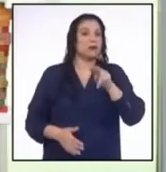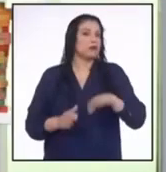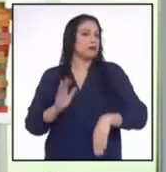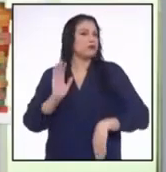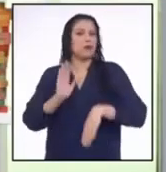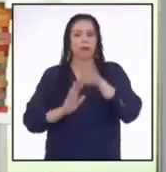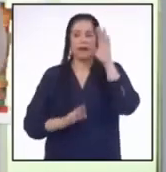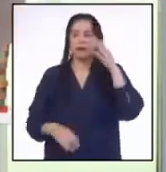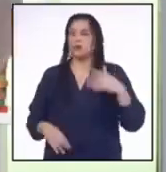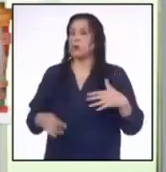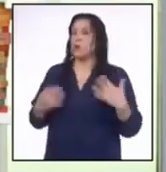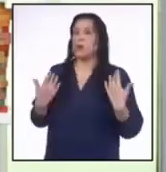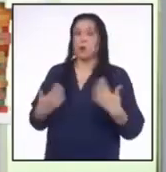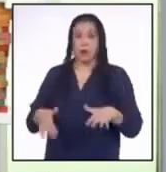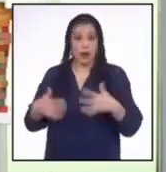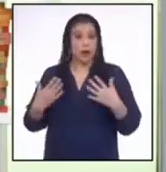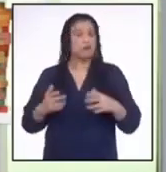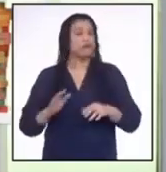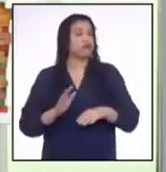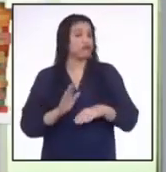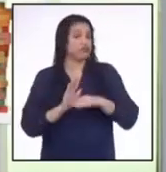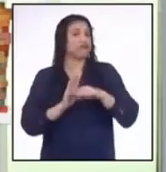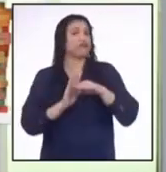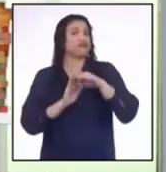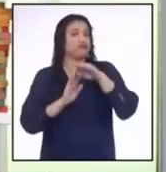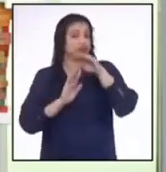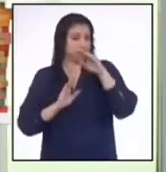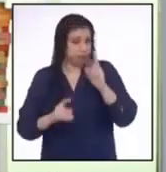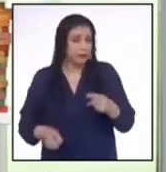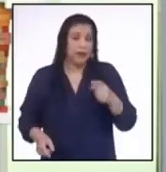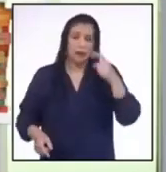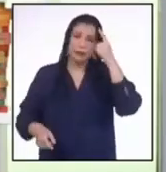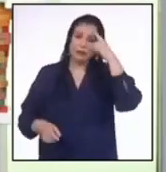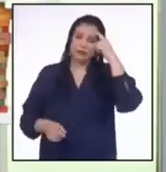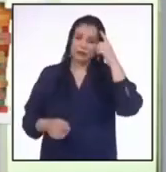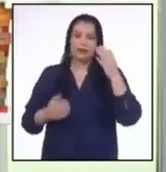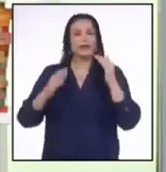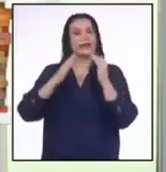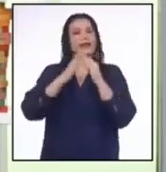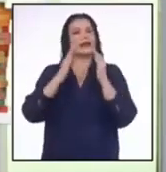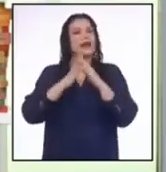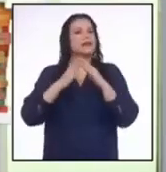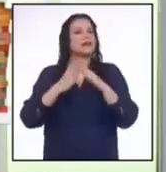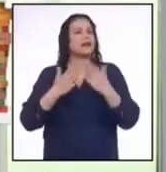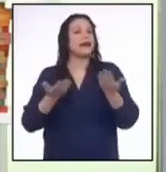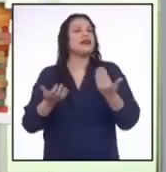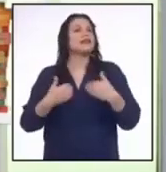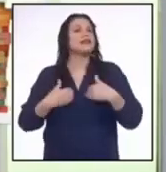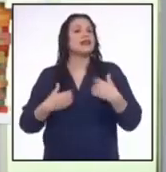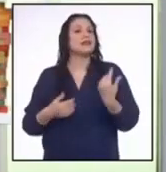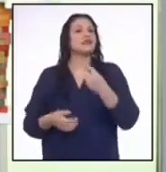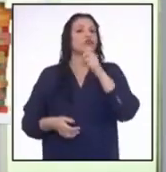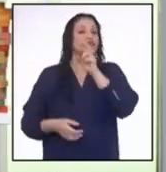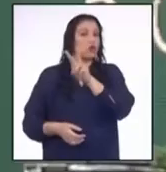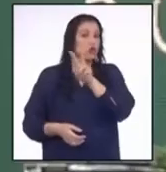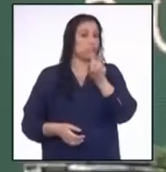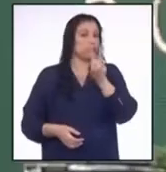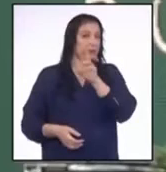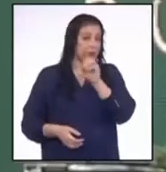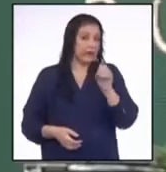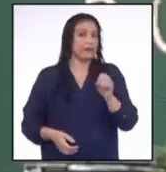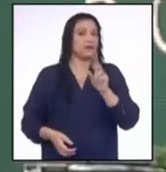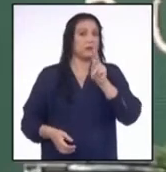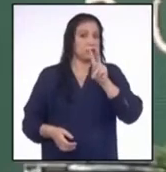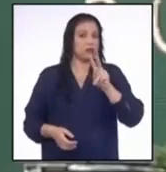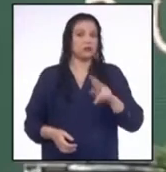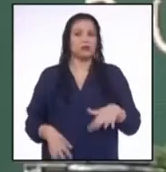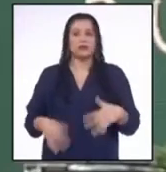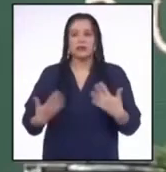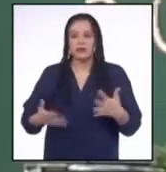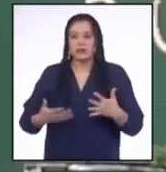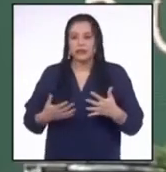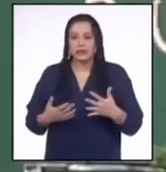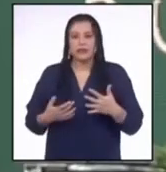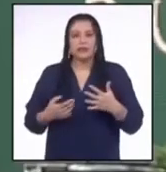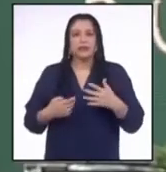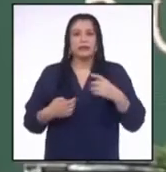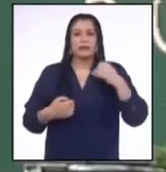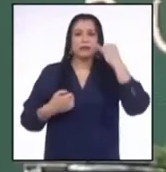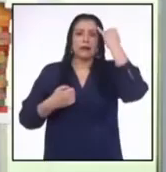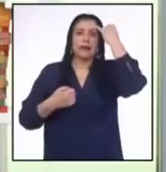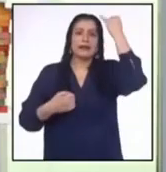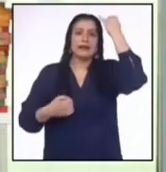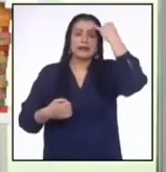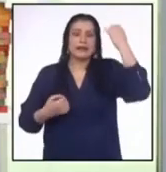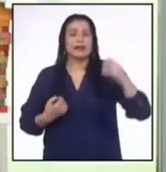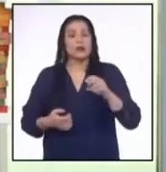más. Vaya que sí es alto, considerando que a nuestras casas solo llegan 220 voltios. Imagínate electrocutarte